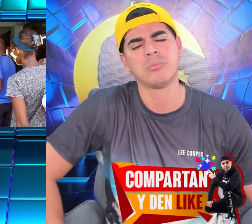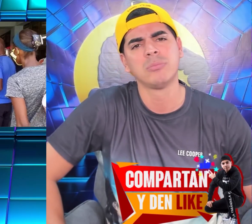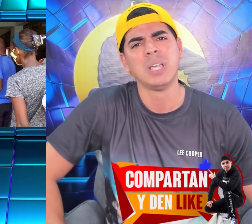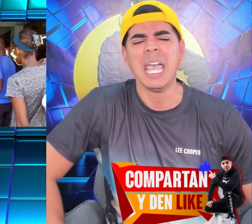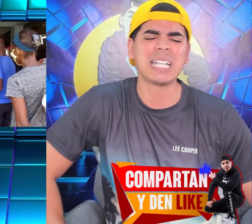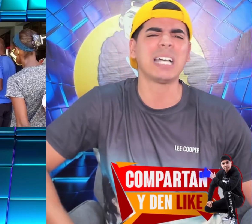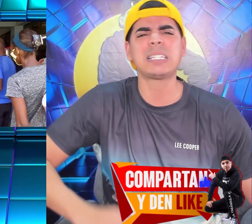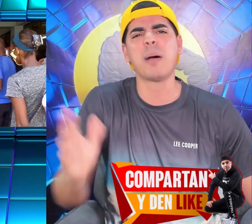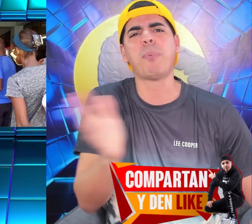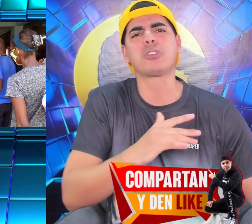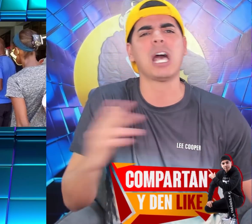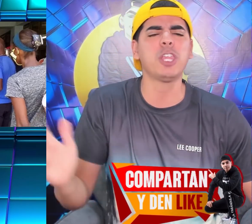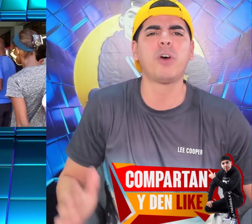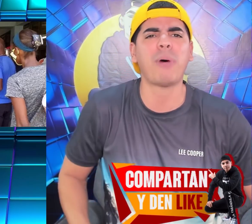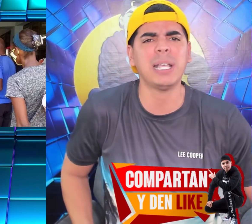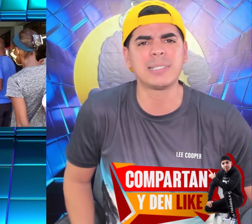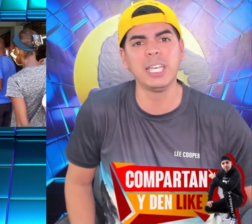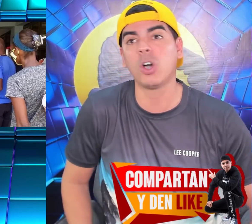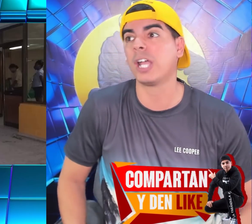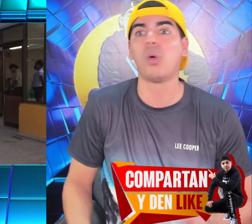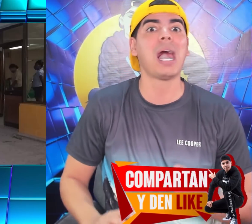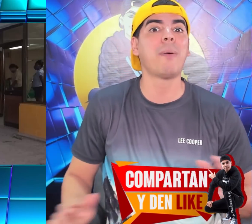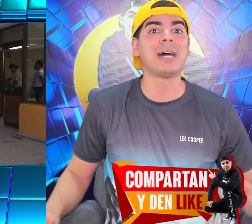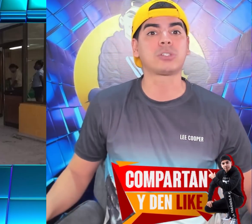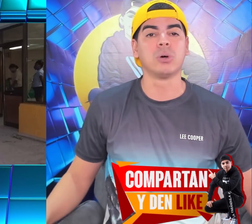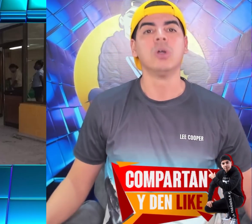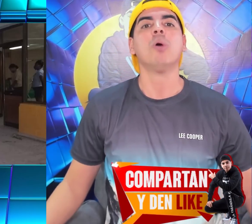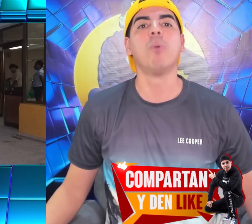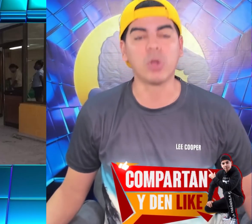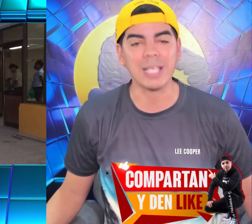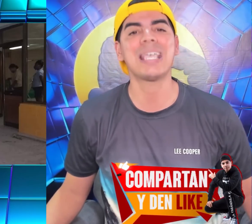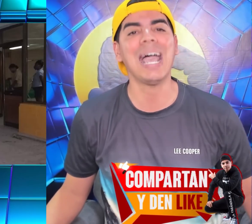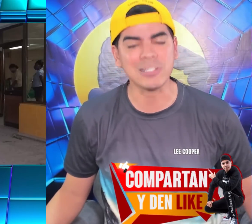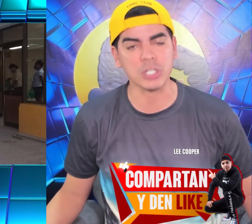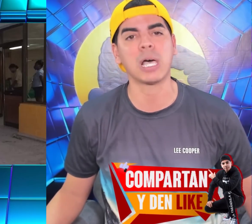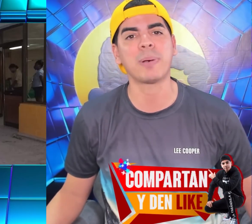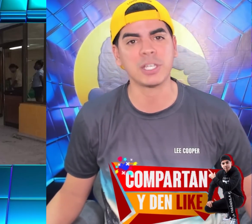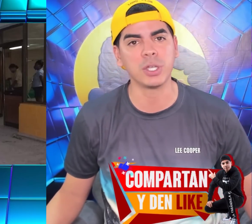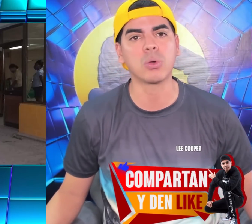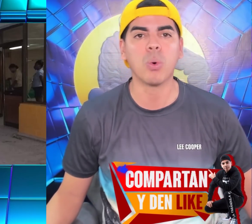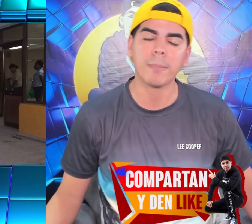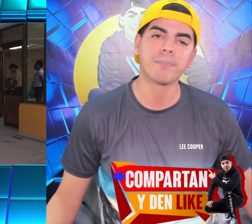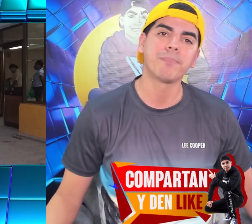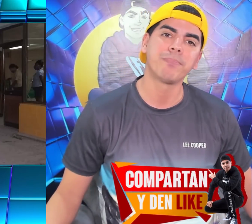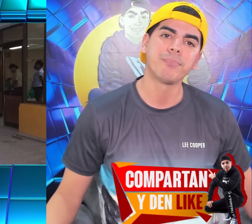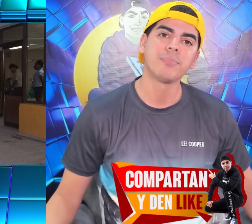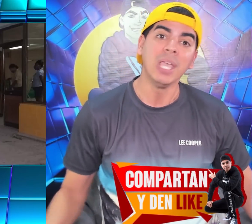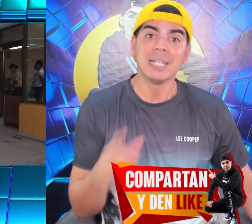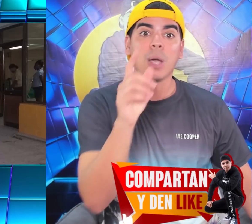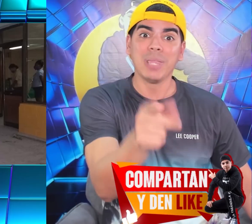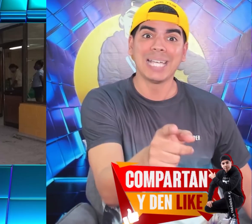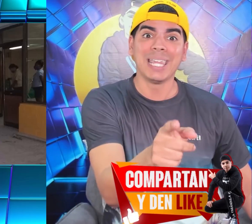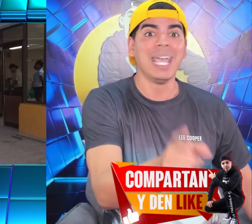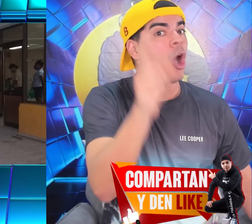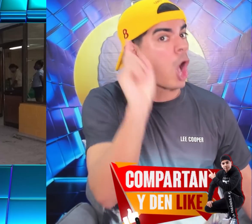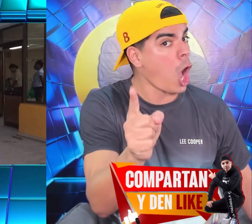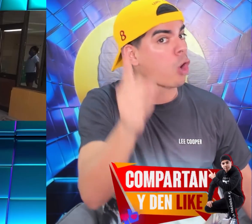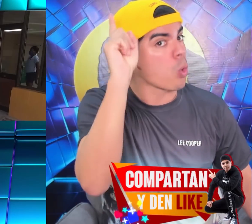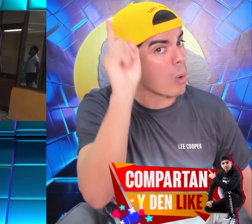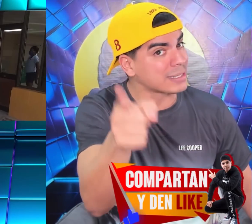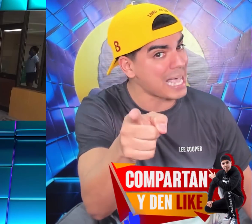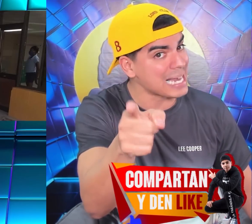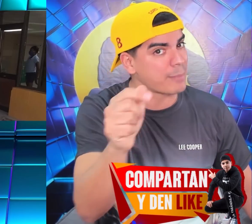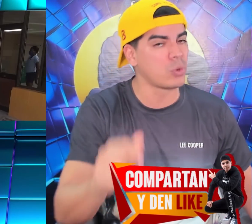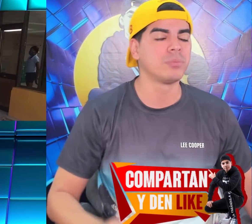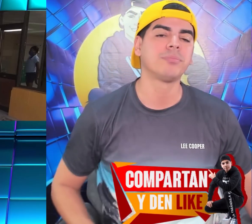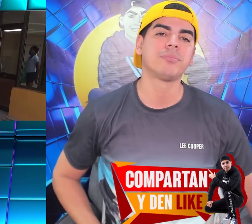refrigerados están transportando a los fallecidos, que no van abasto. Bueno, ya eso está pasando en Cuba. ¿Te acuerdas que te dije, ojo